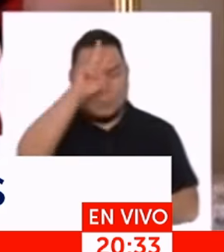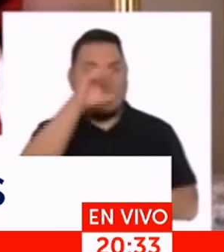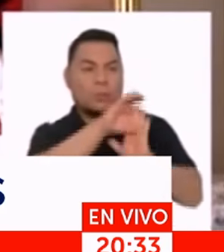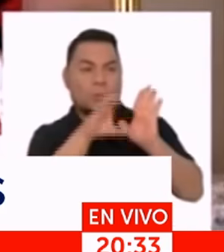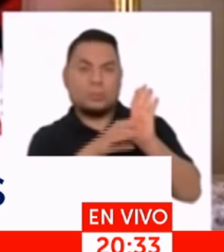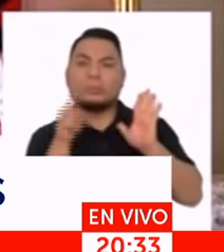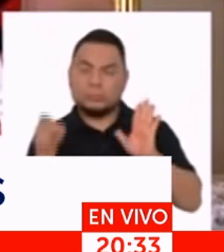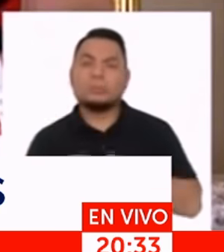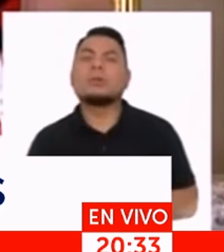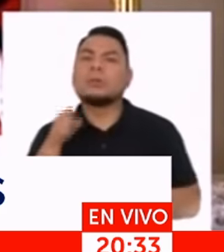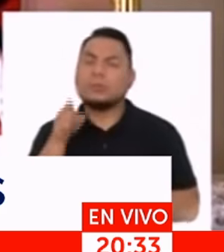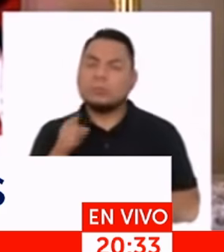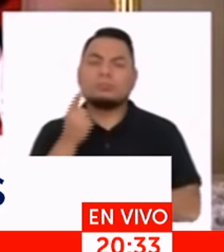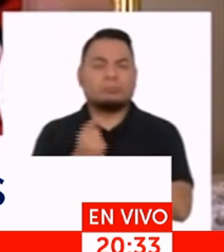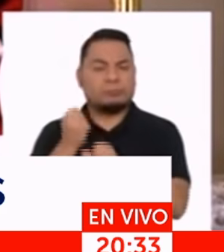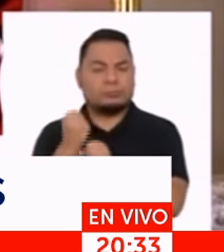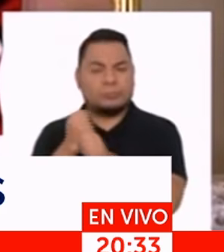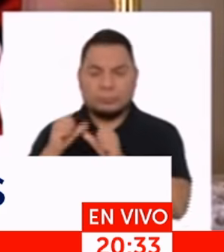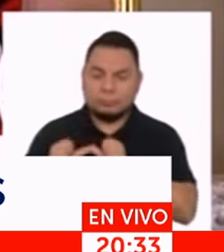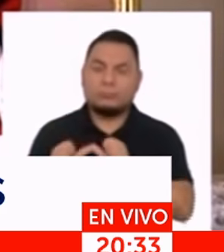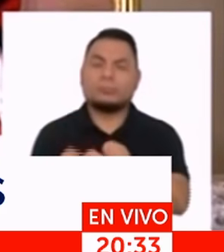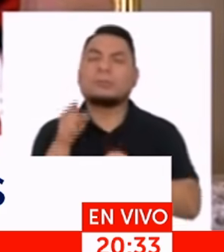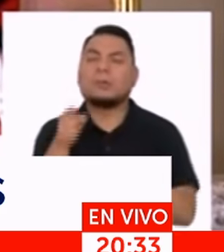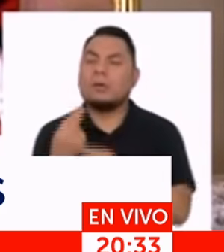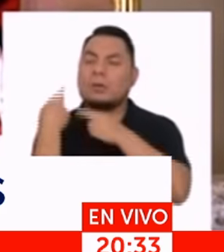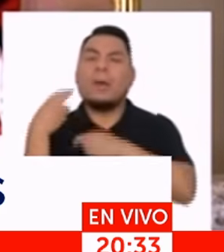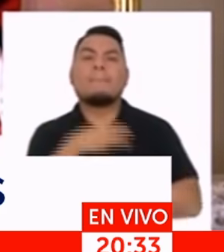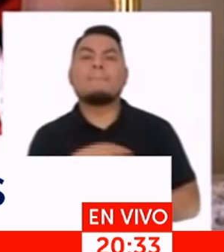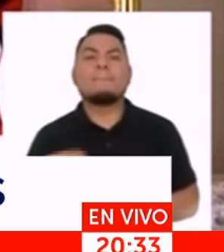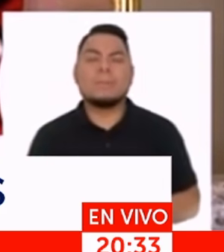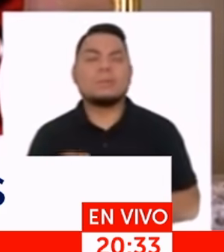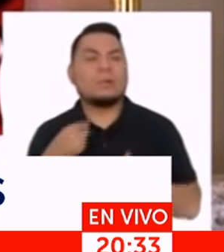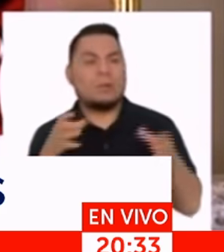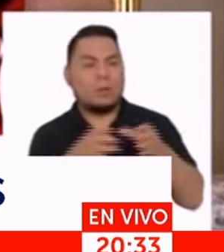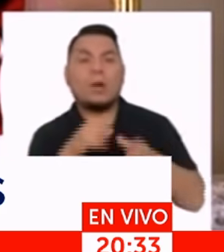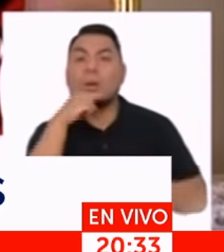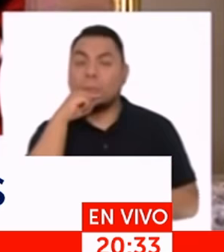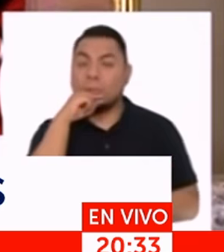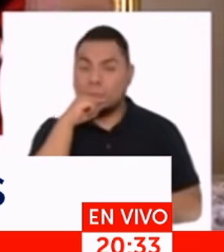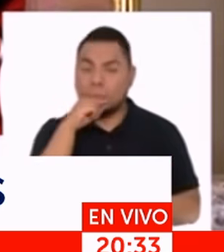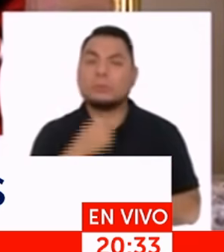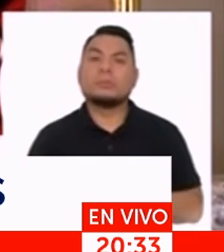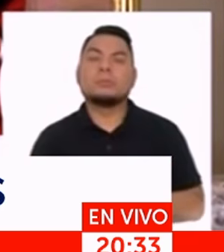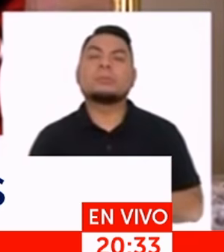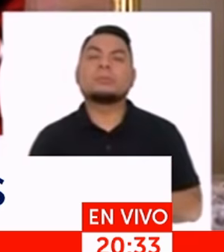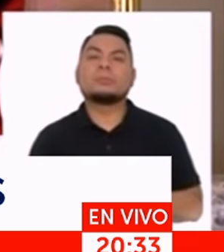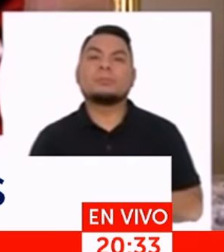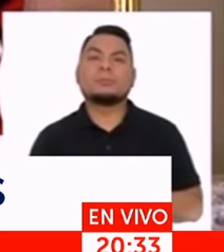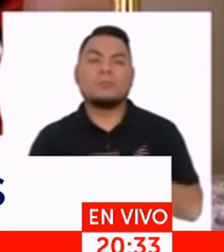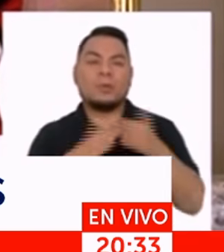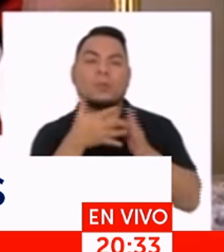la Constitución desempeñar leal y fielmente el cargo de ministra de Estado en el despacho de Mujer